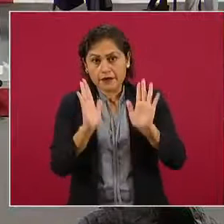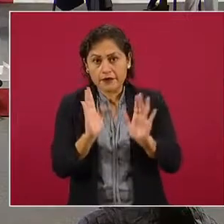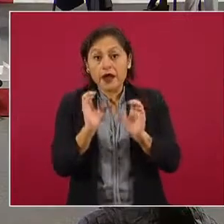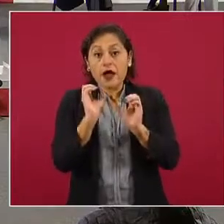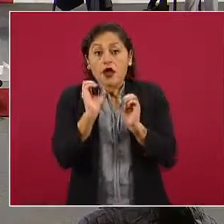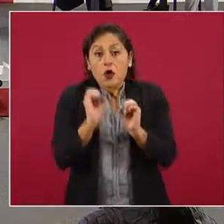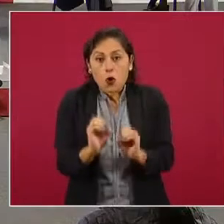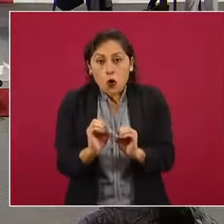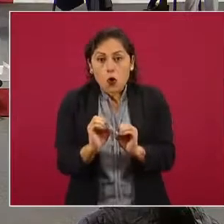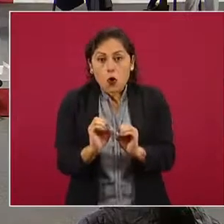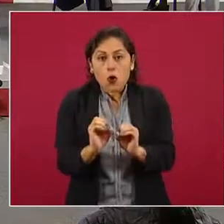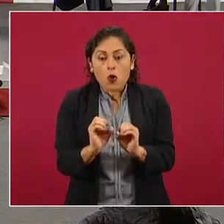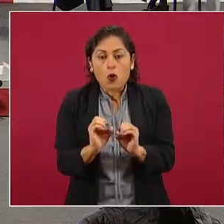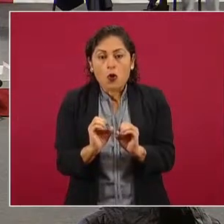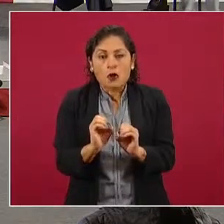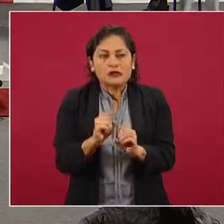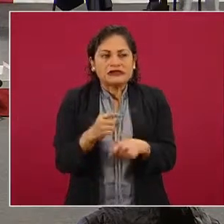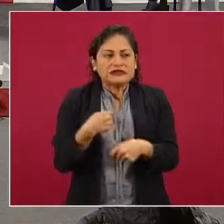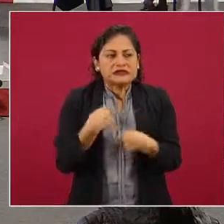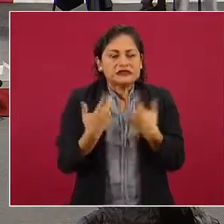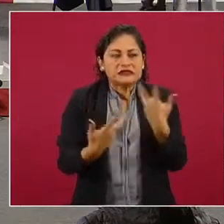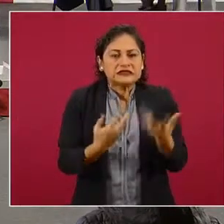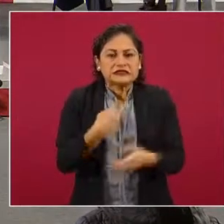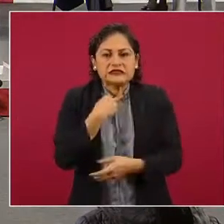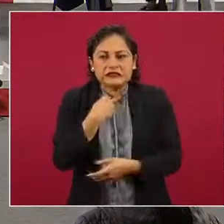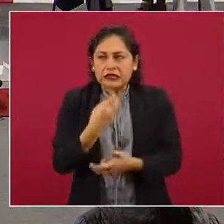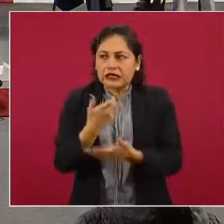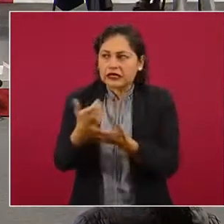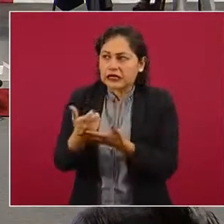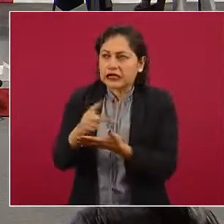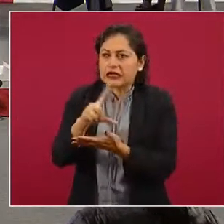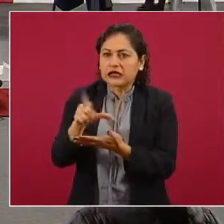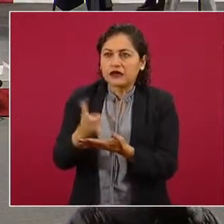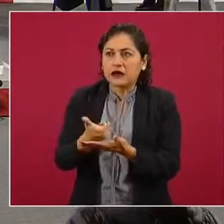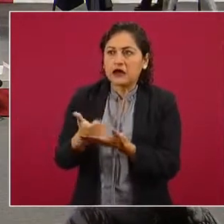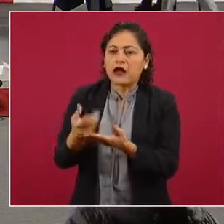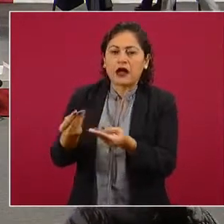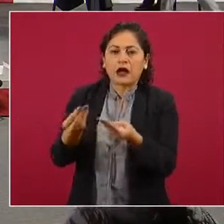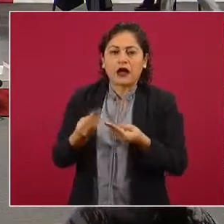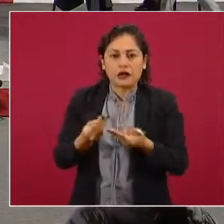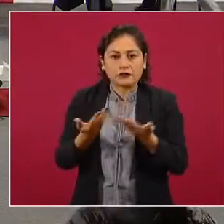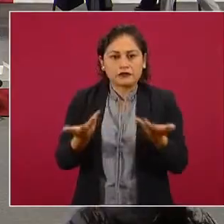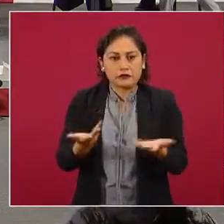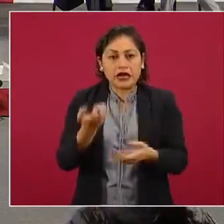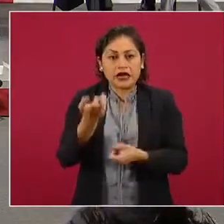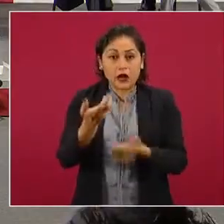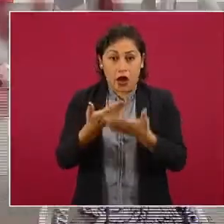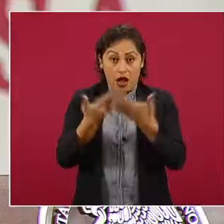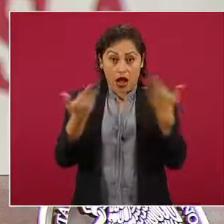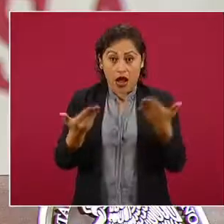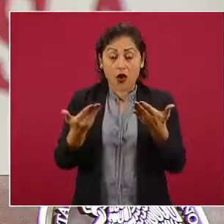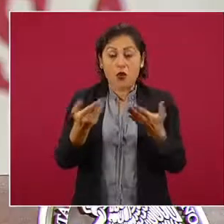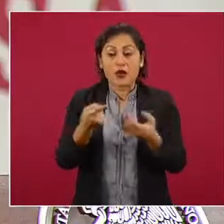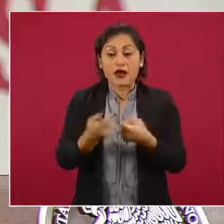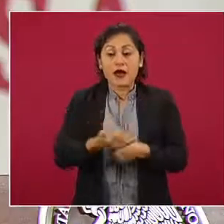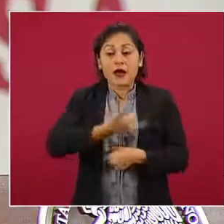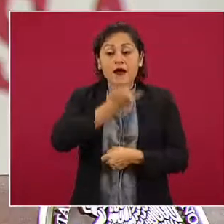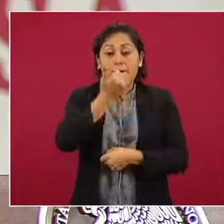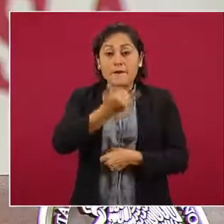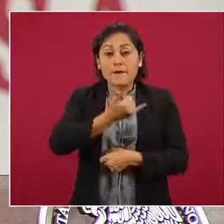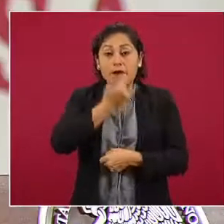recuperar un objeto empeñado. Actualmente significa la superación de errores, la toma